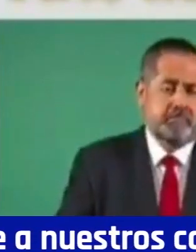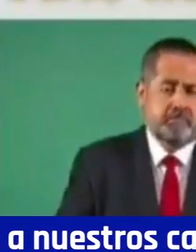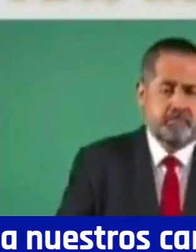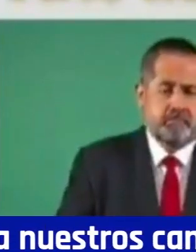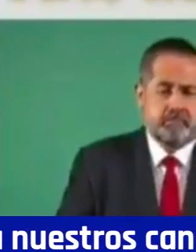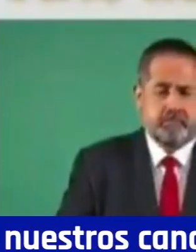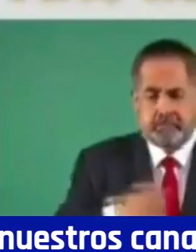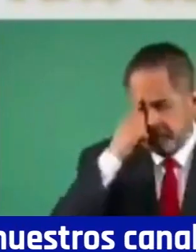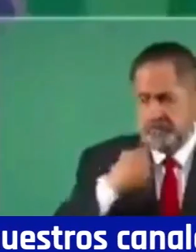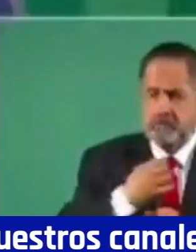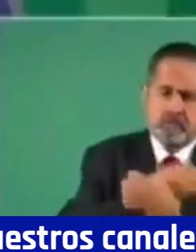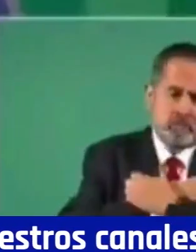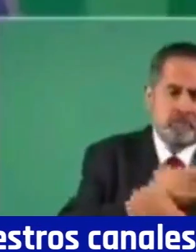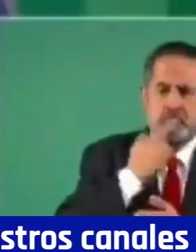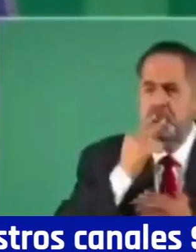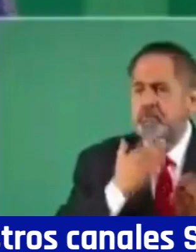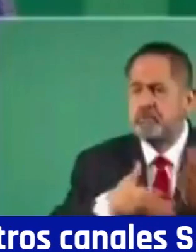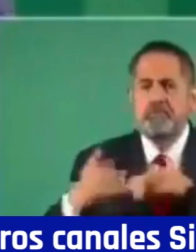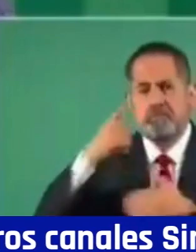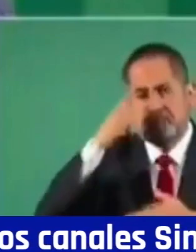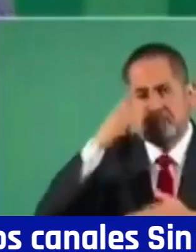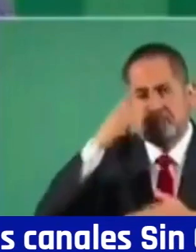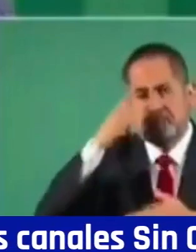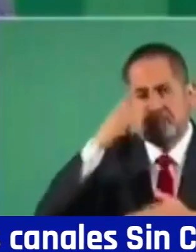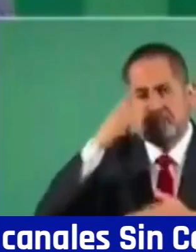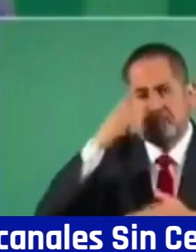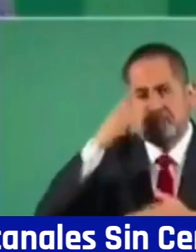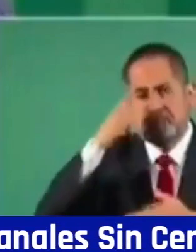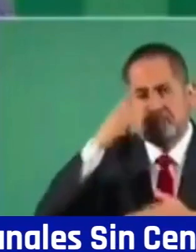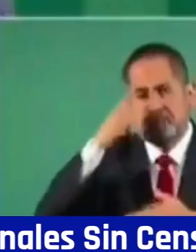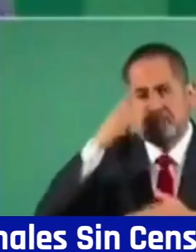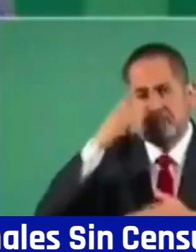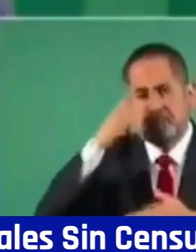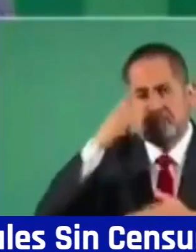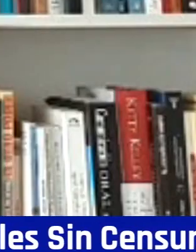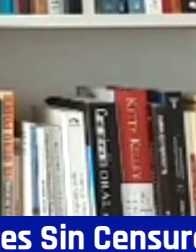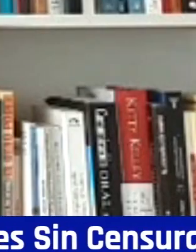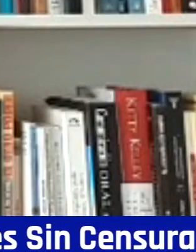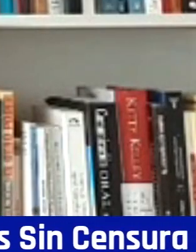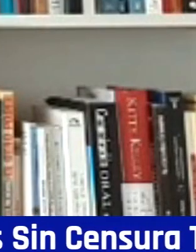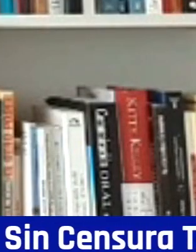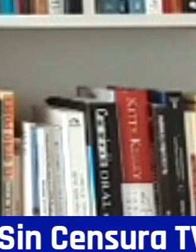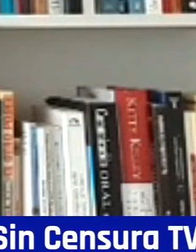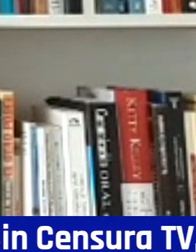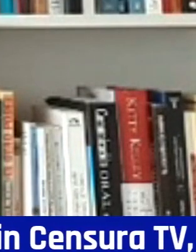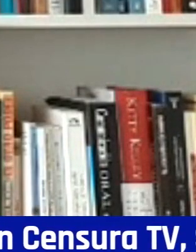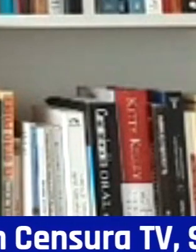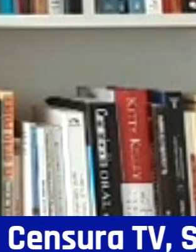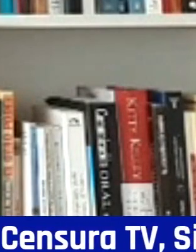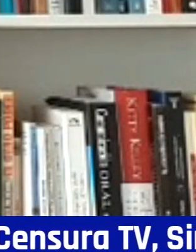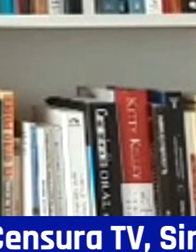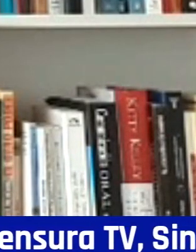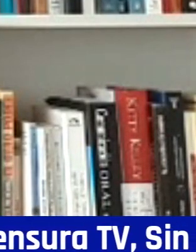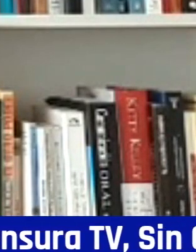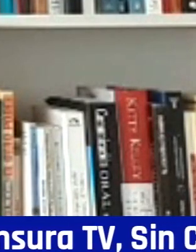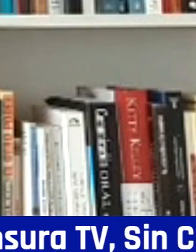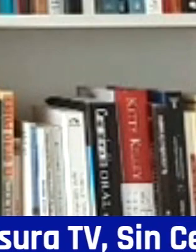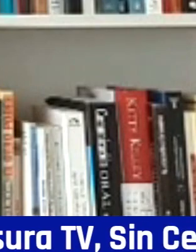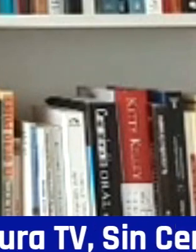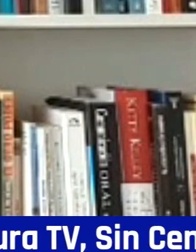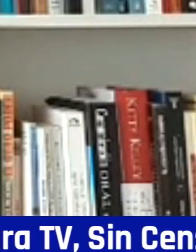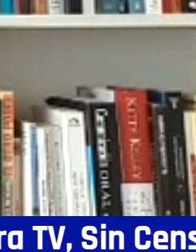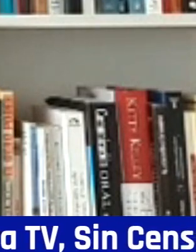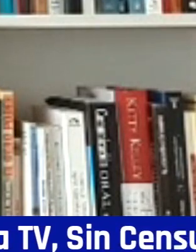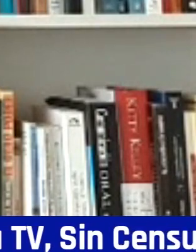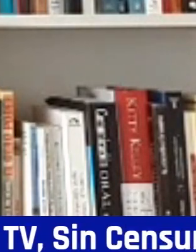por el bien de la educación por el bien del desarrollo del país en lo dicho además ya están vacunados los maestros las